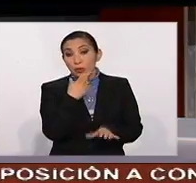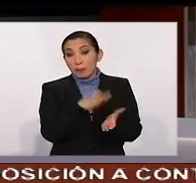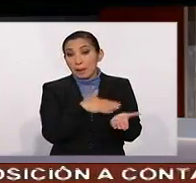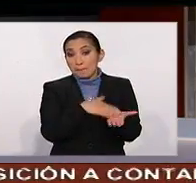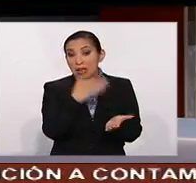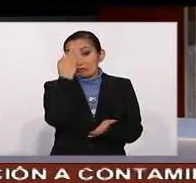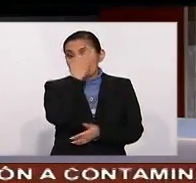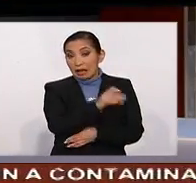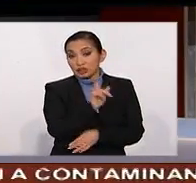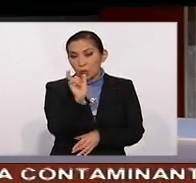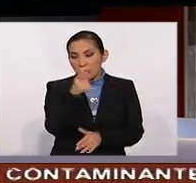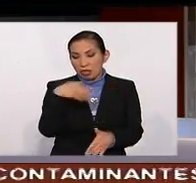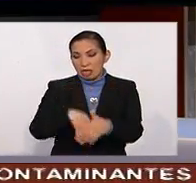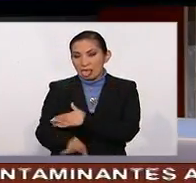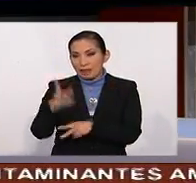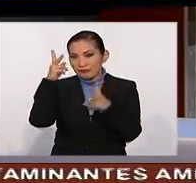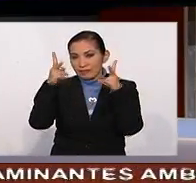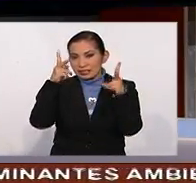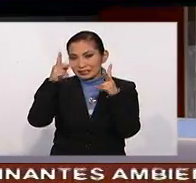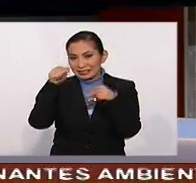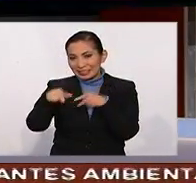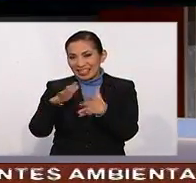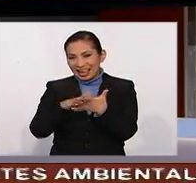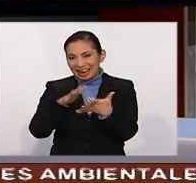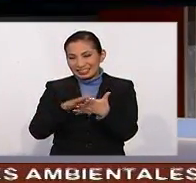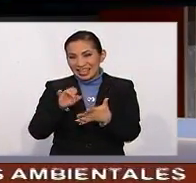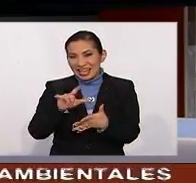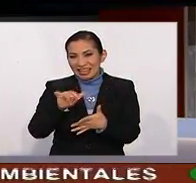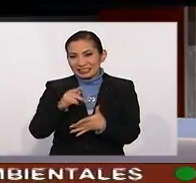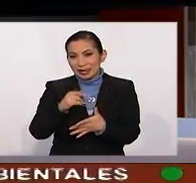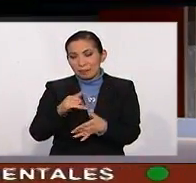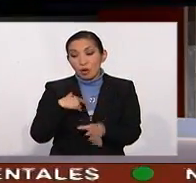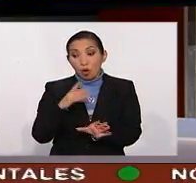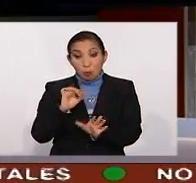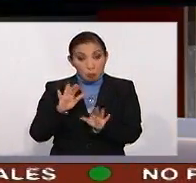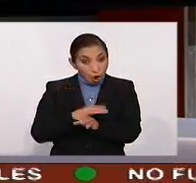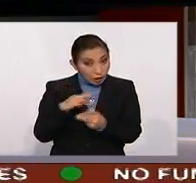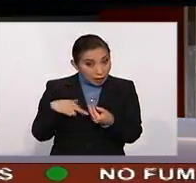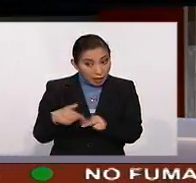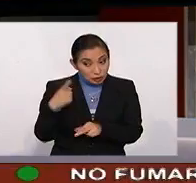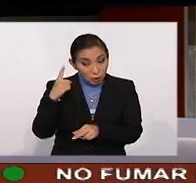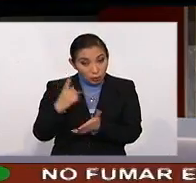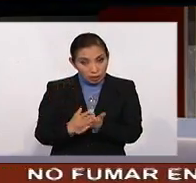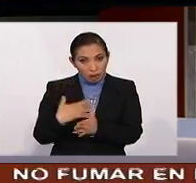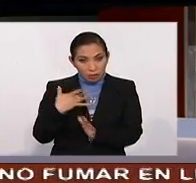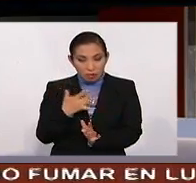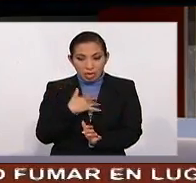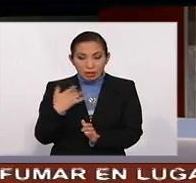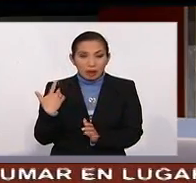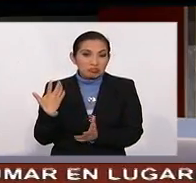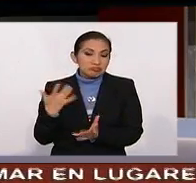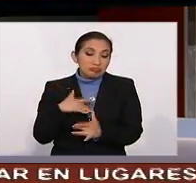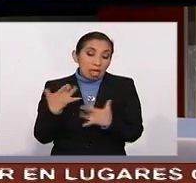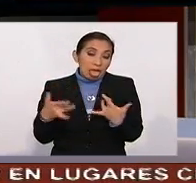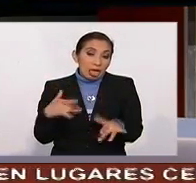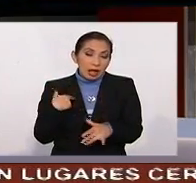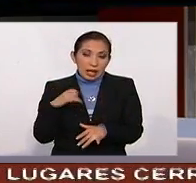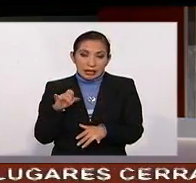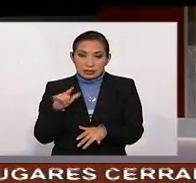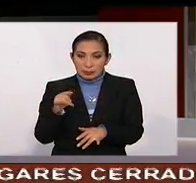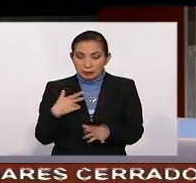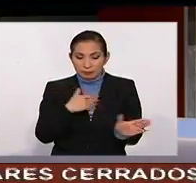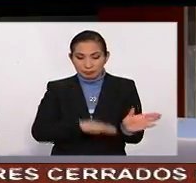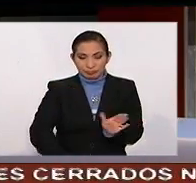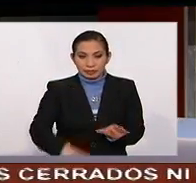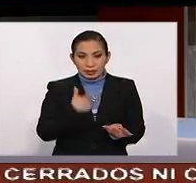documentos falsos durante esa visita, no necesariamente por su relación sentimental con el Chapo Guzmán. De acuerdo con la